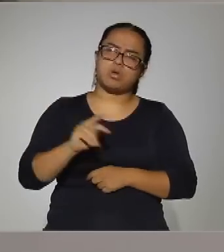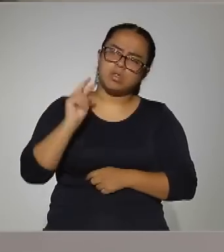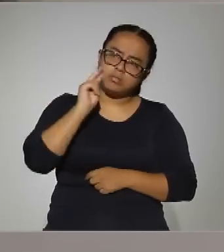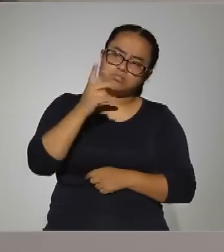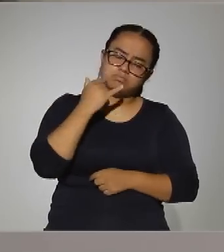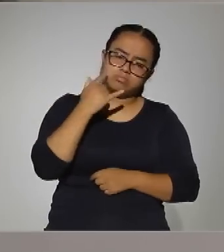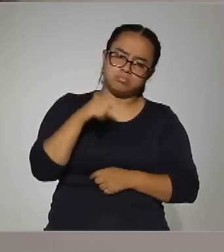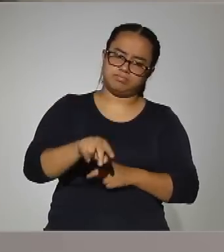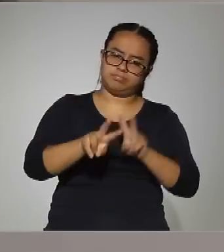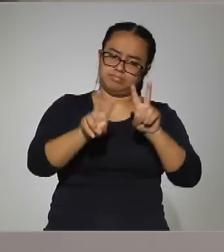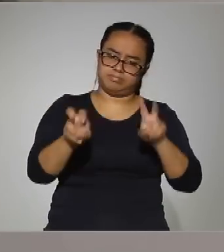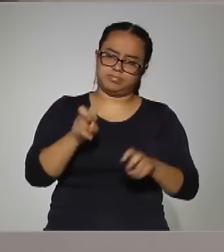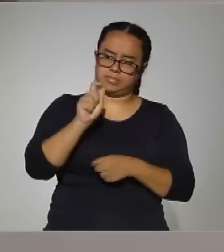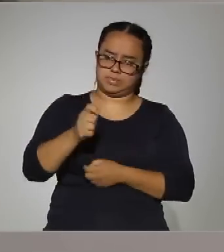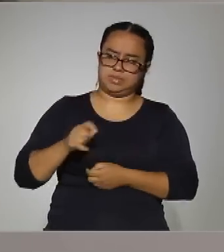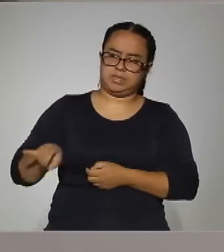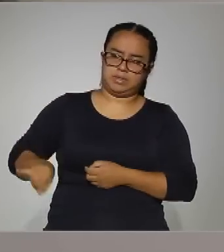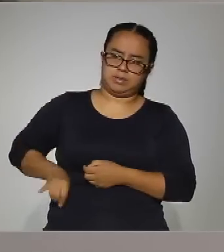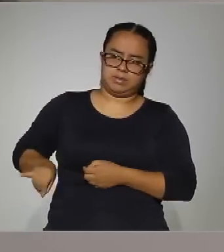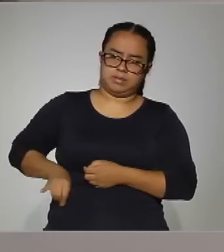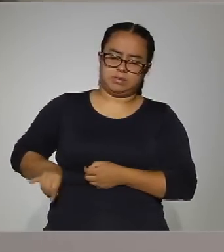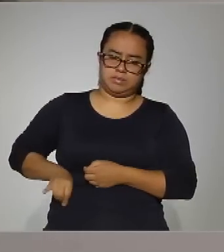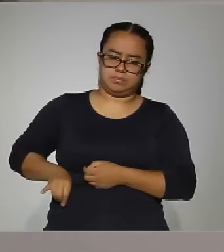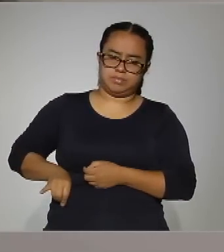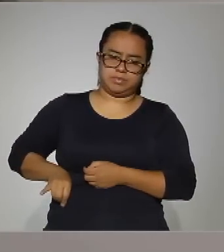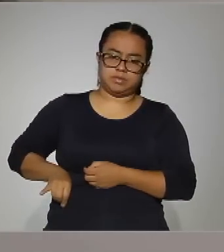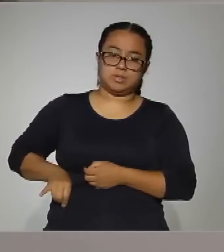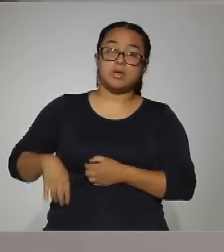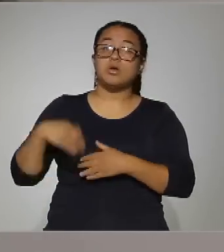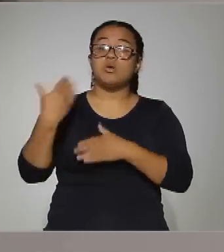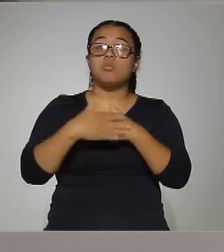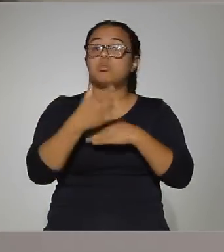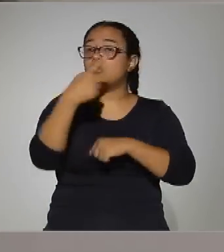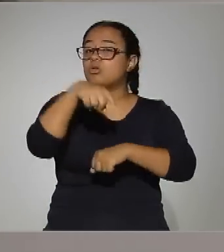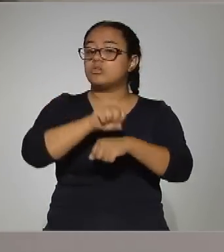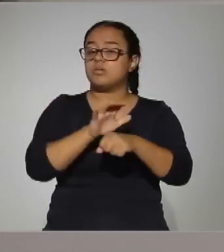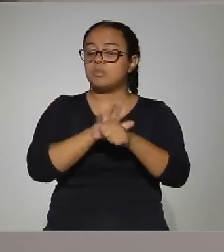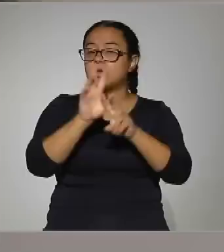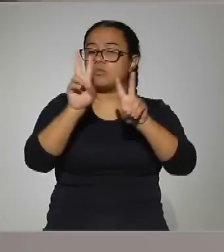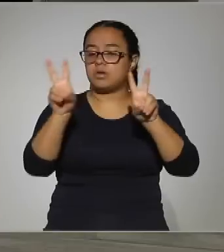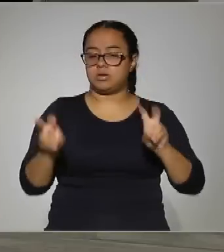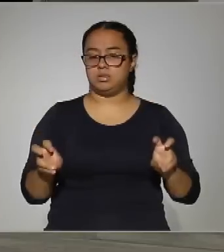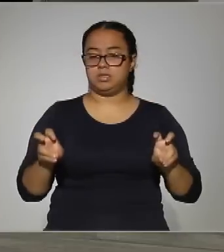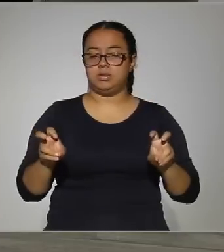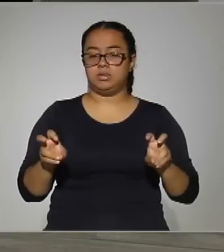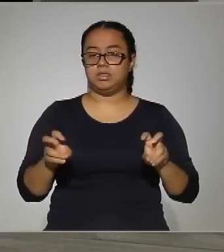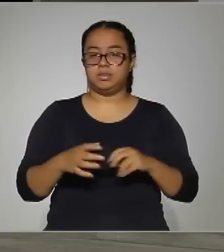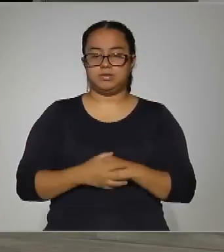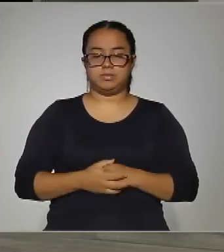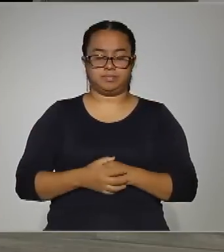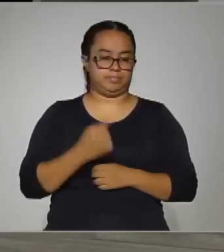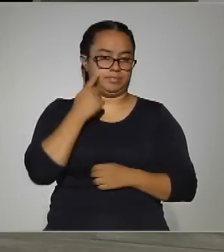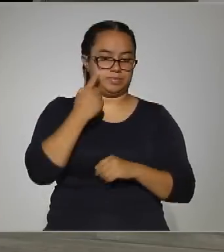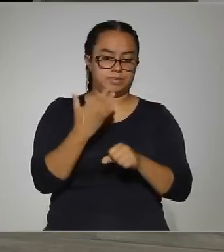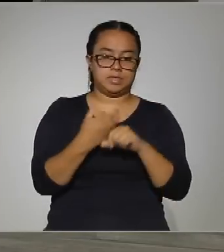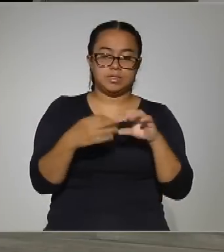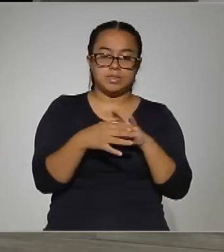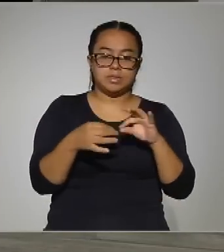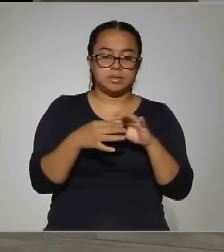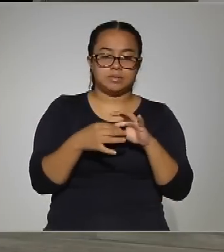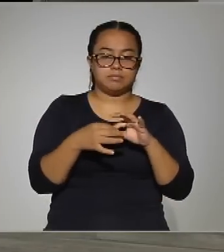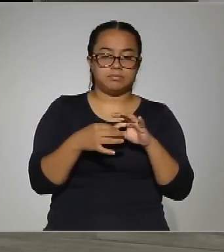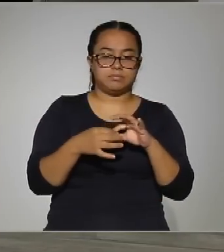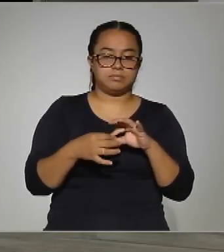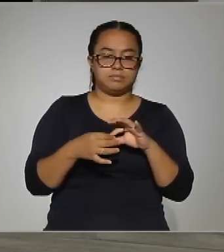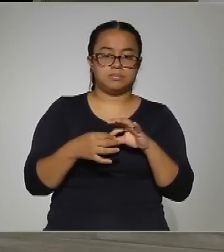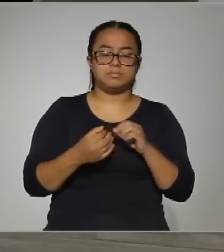tema tan interesante. Y bueno, pues ¿qué vamos a ver la próxima semana, Anis? ¿Lo tenemos por ahí? Ay, yo ahorita les digo cuál va a ser nuestro